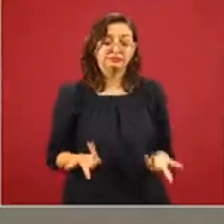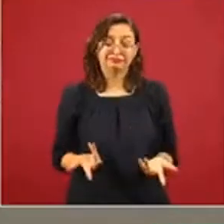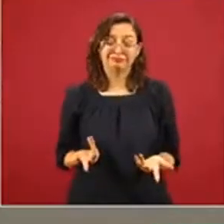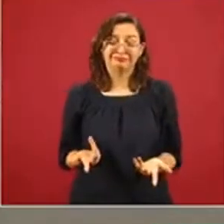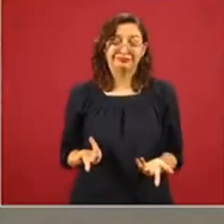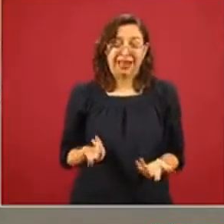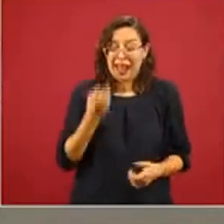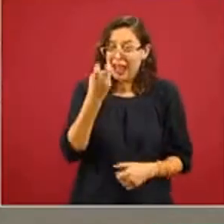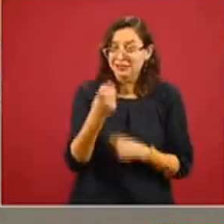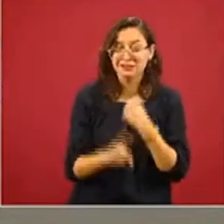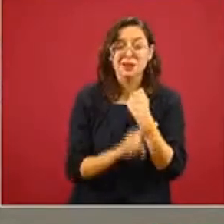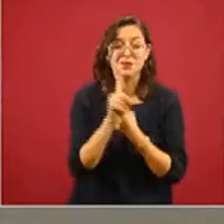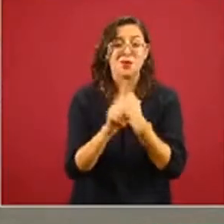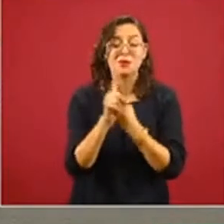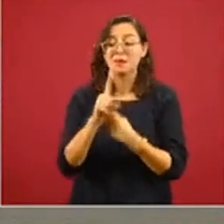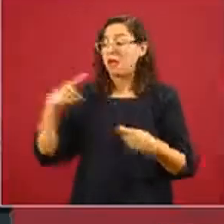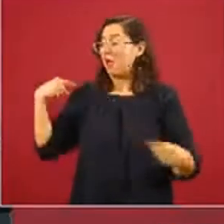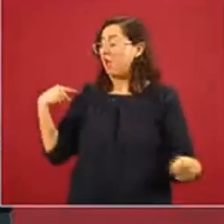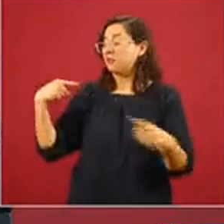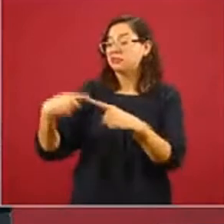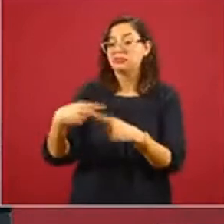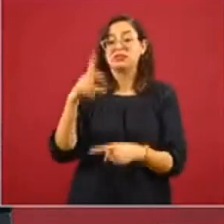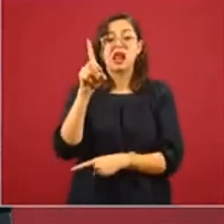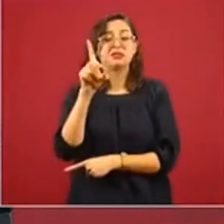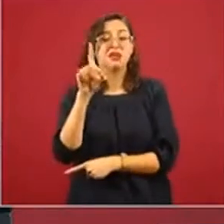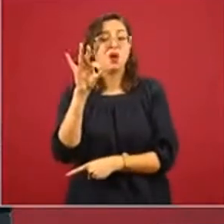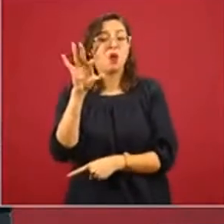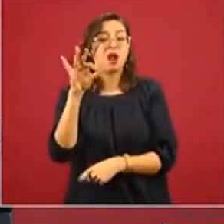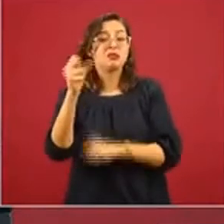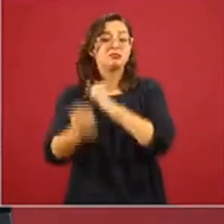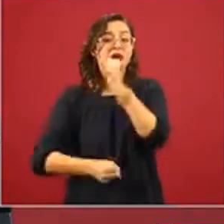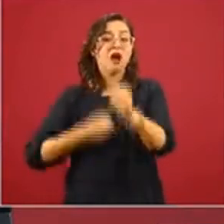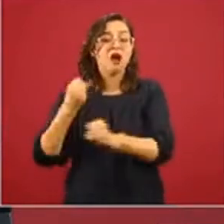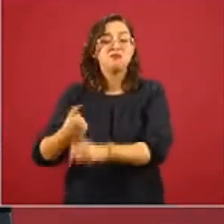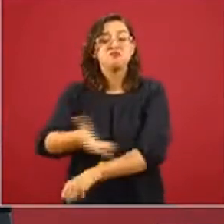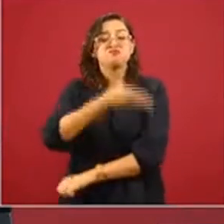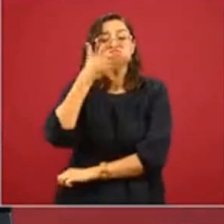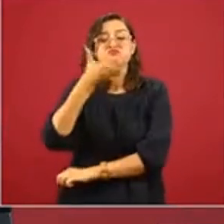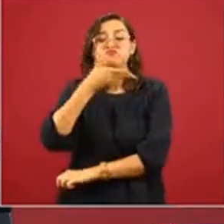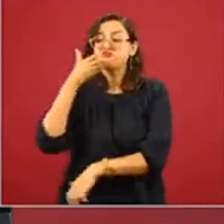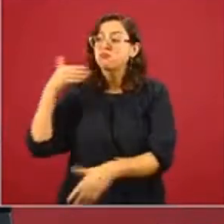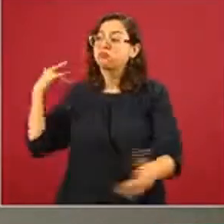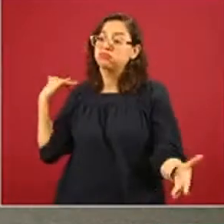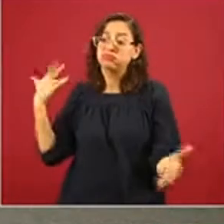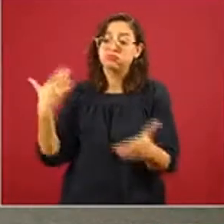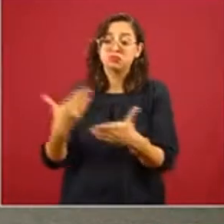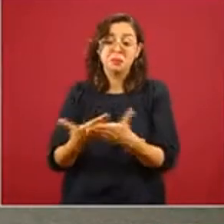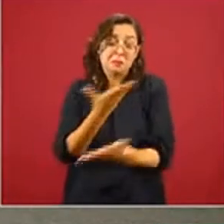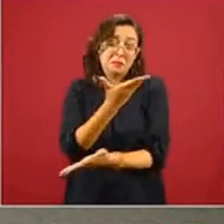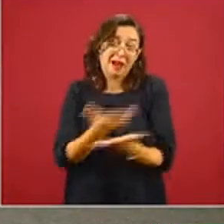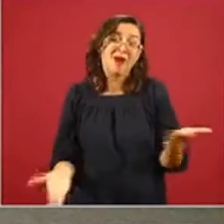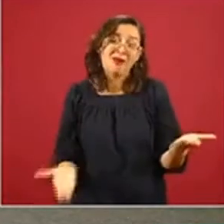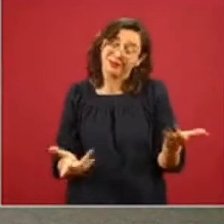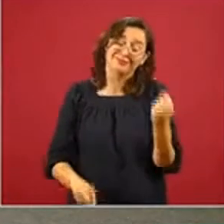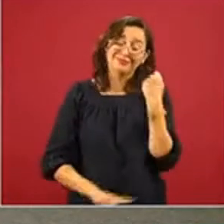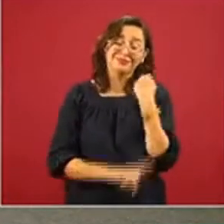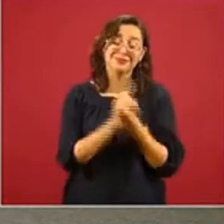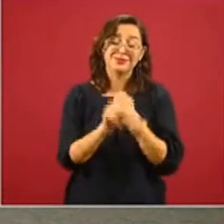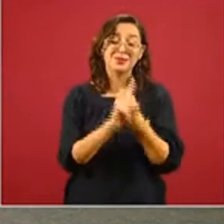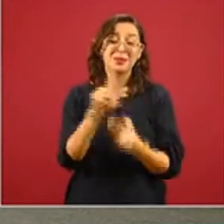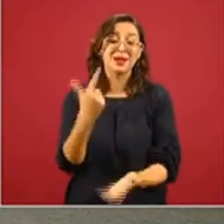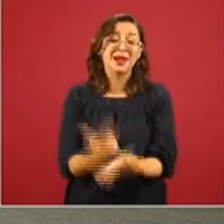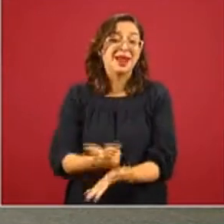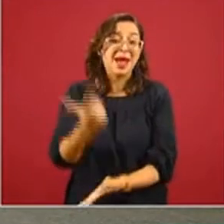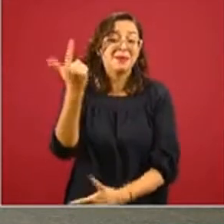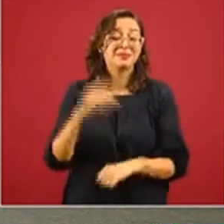Esta es la realidad que hemos enfrentado a lo largo de 30 o 40 años. Y esta es la situación que tenemos. Y como hemos dicho aquí muchas veces, tenemos un sistema